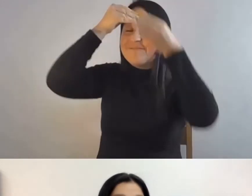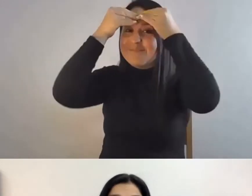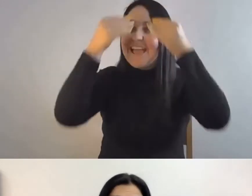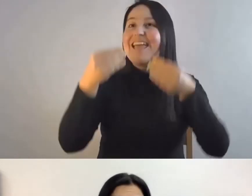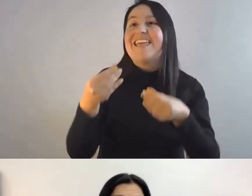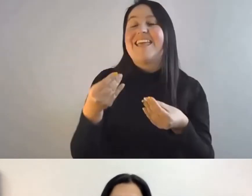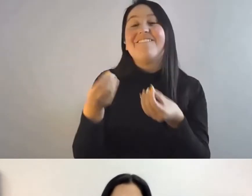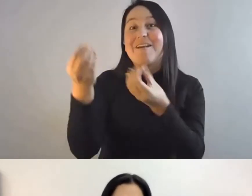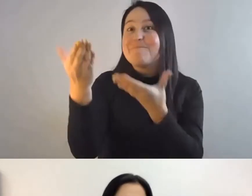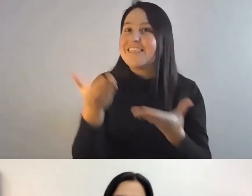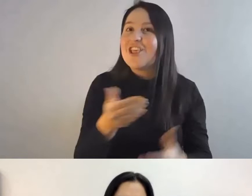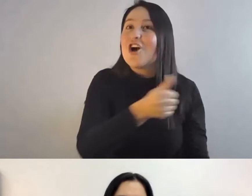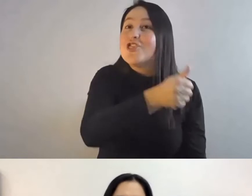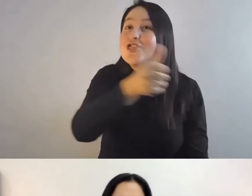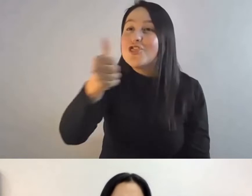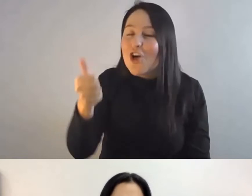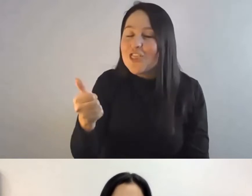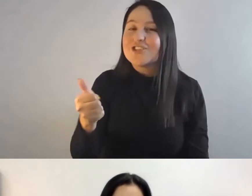interés, solamente se necesita interés, nada más.